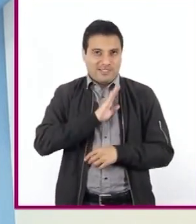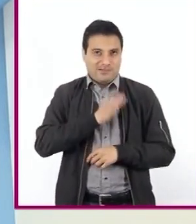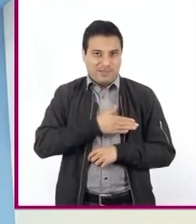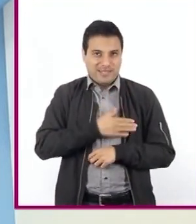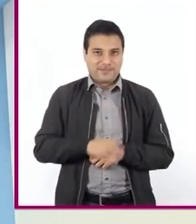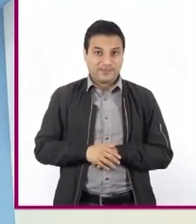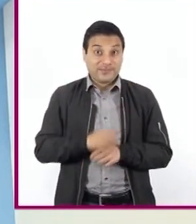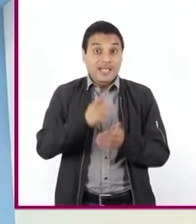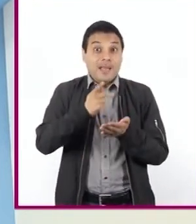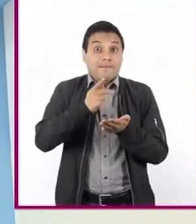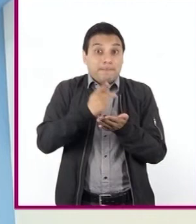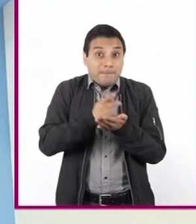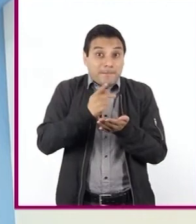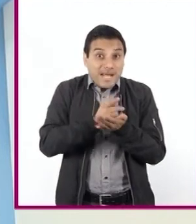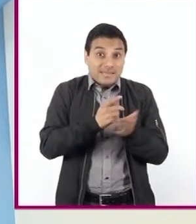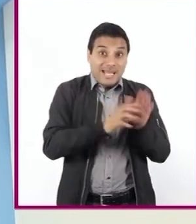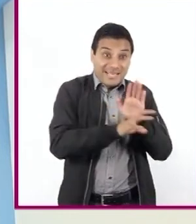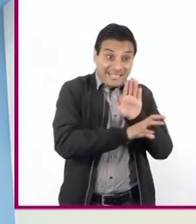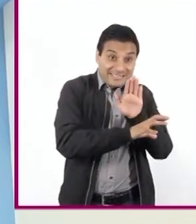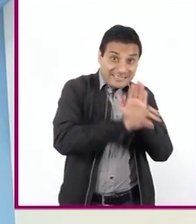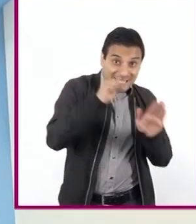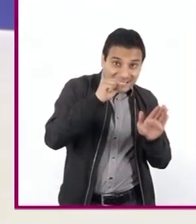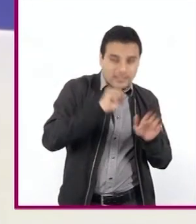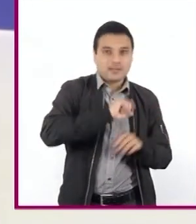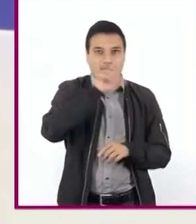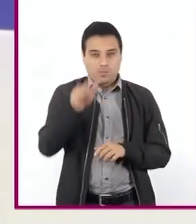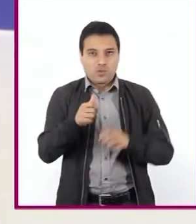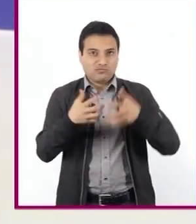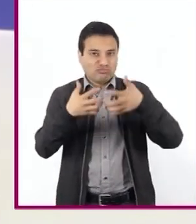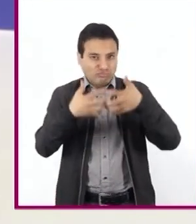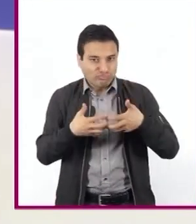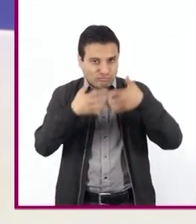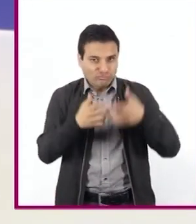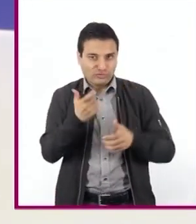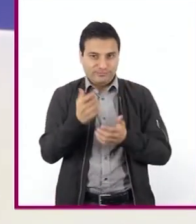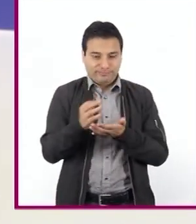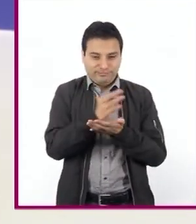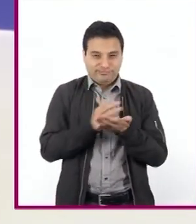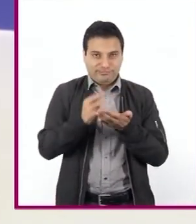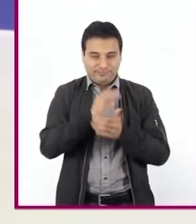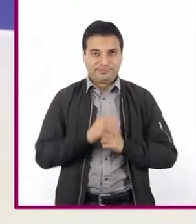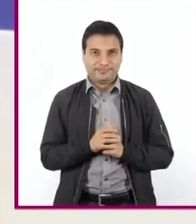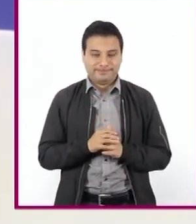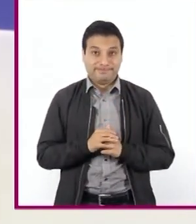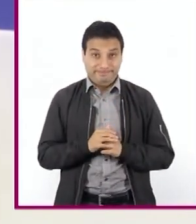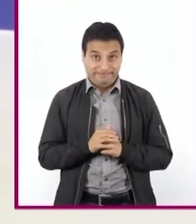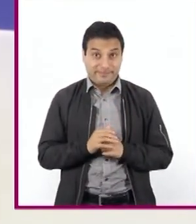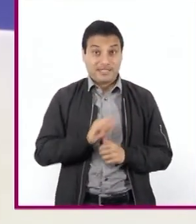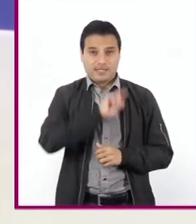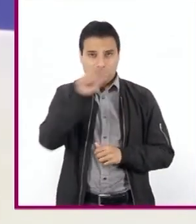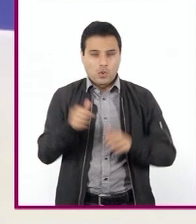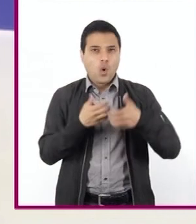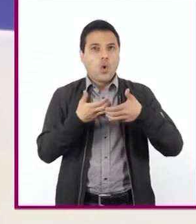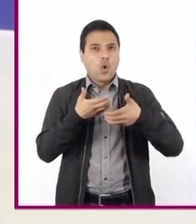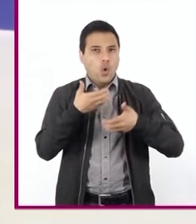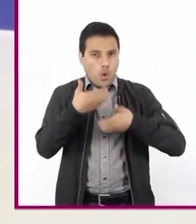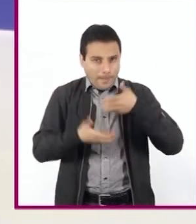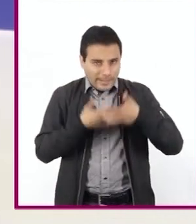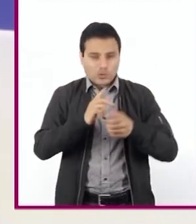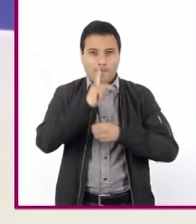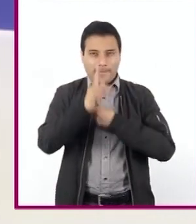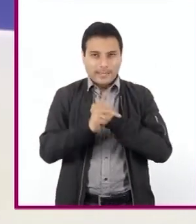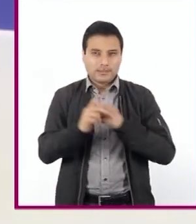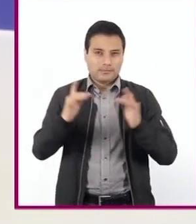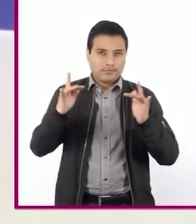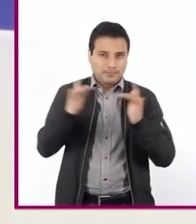plata extraída de las minas novohispanas. Con el incremento del intercambio comercial, sobre todo a partir